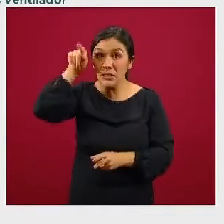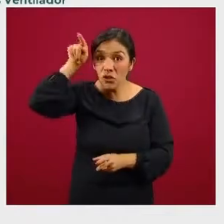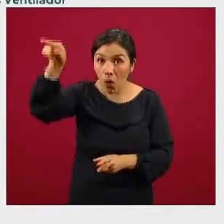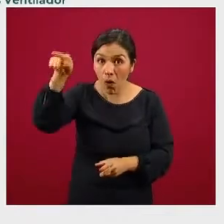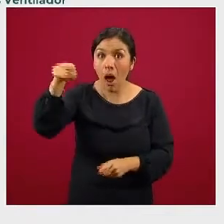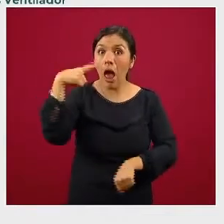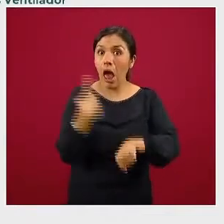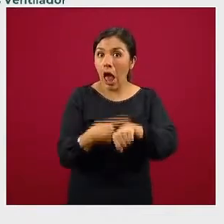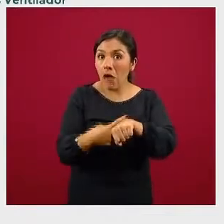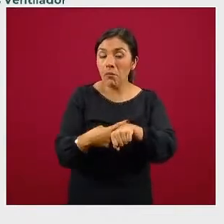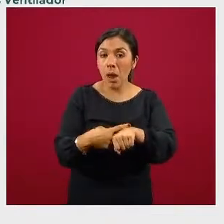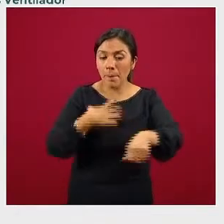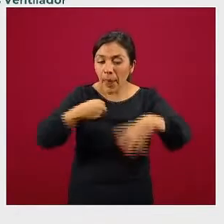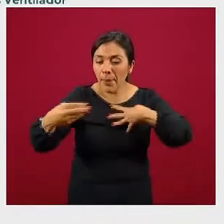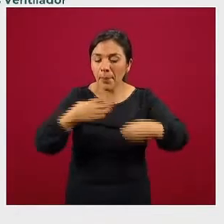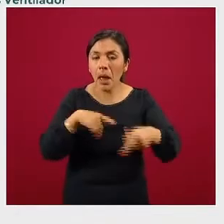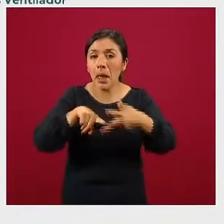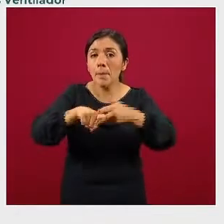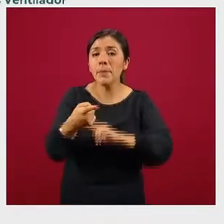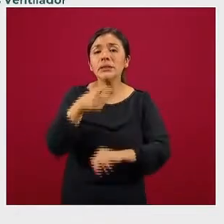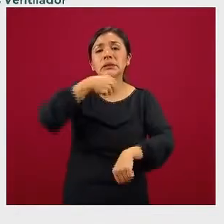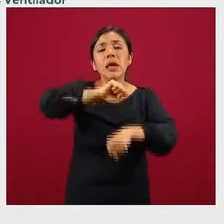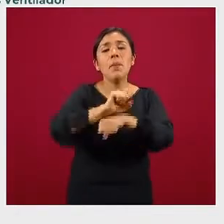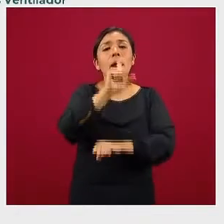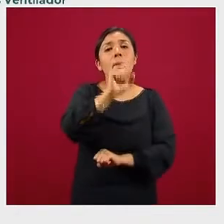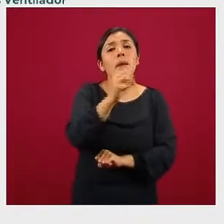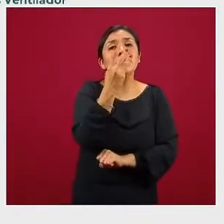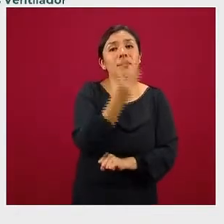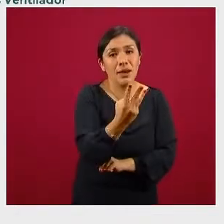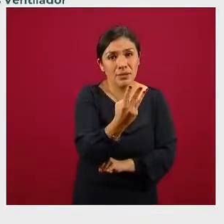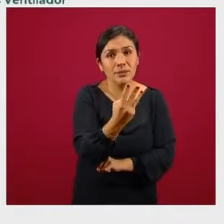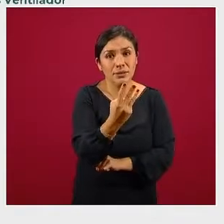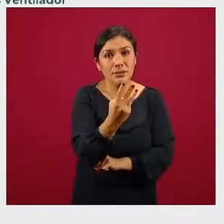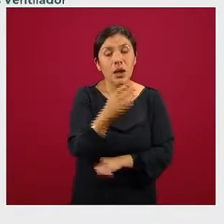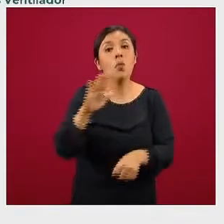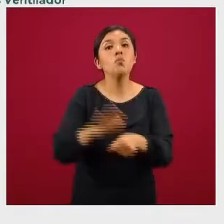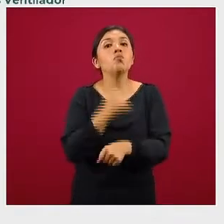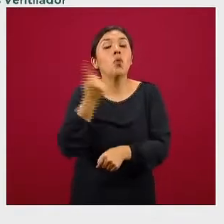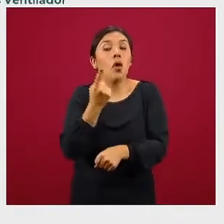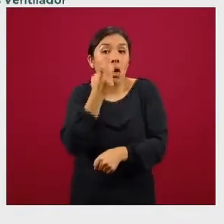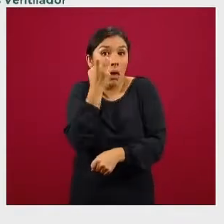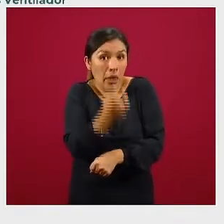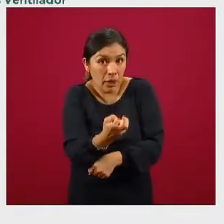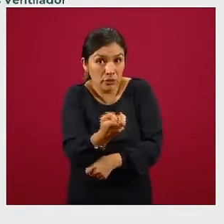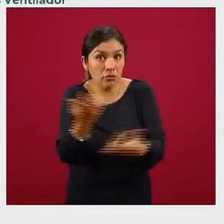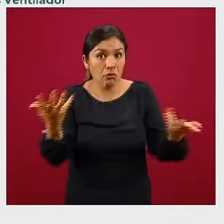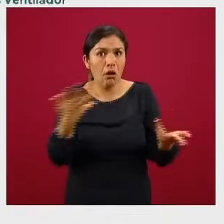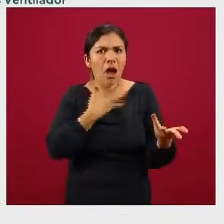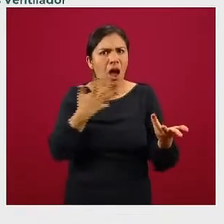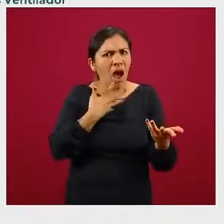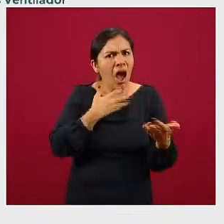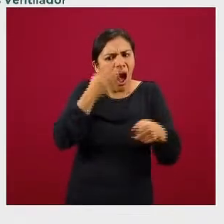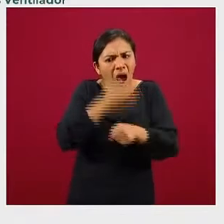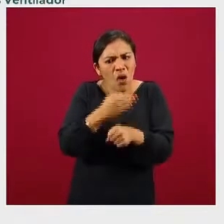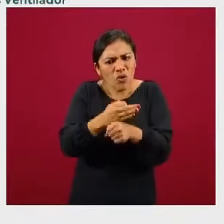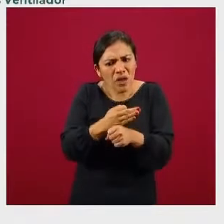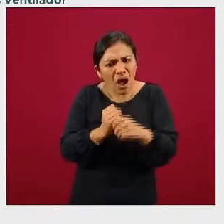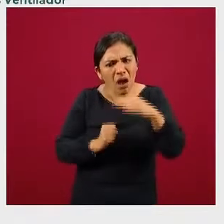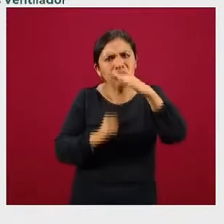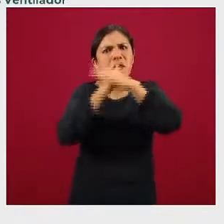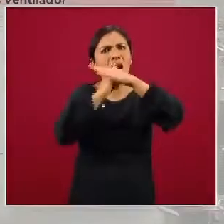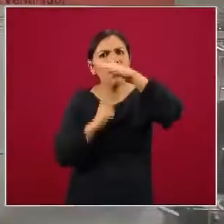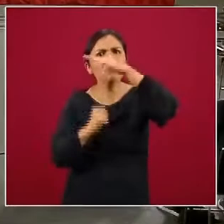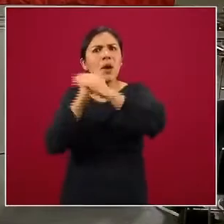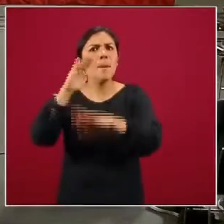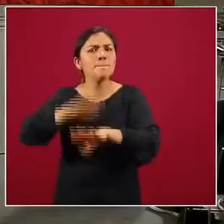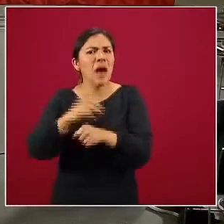se presentó estable desde la semana 23. ¿Por qué? A pesar de eso, está creciendo en estos dos